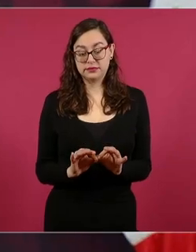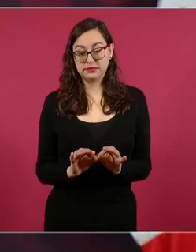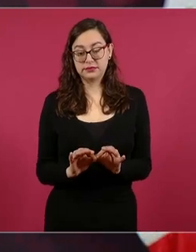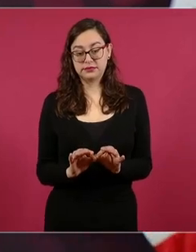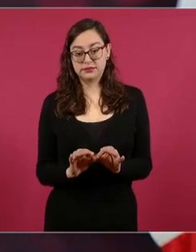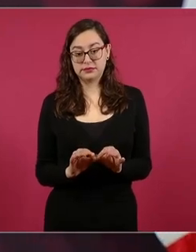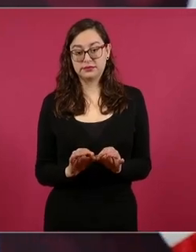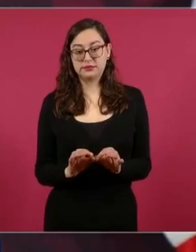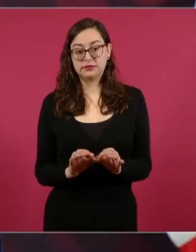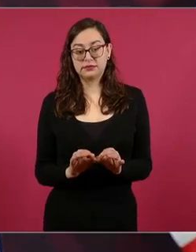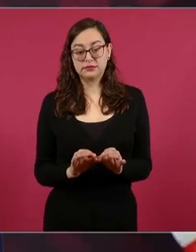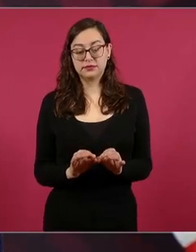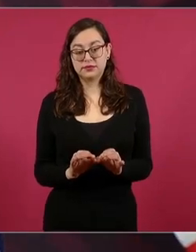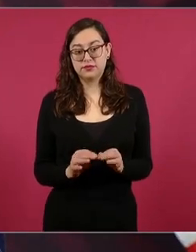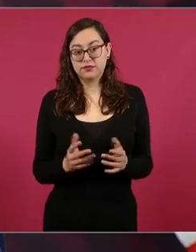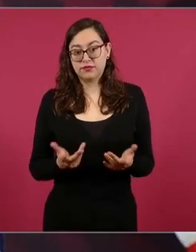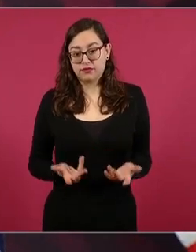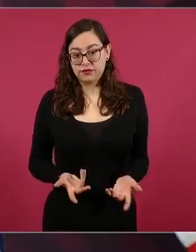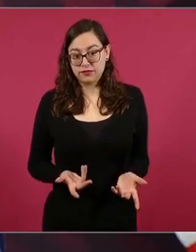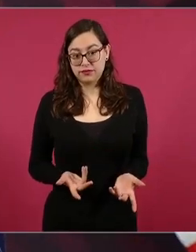y que